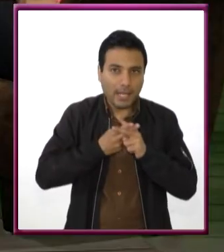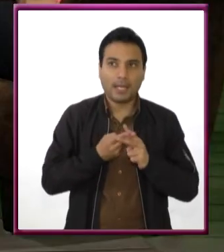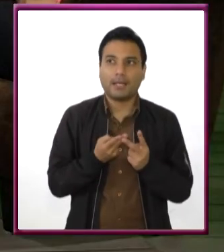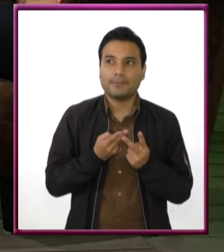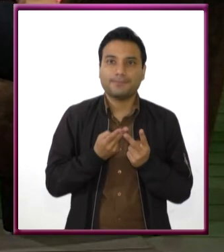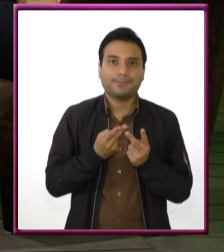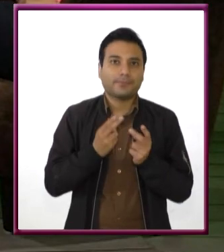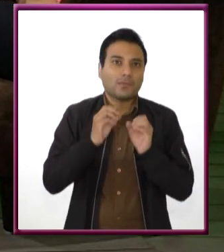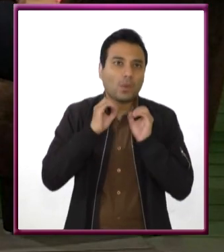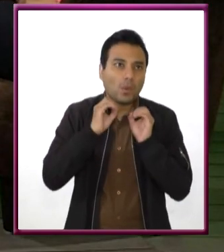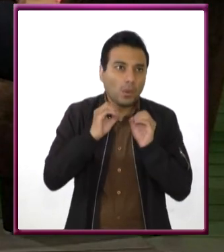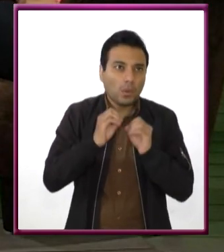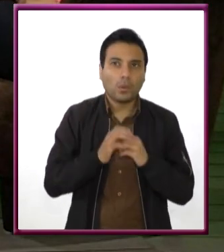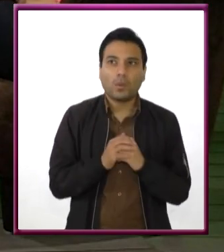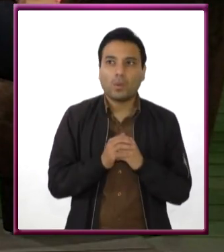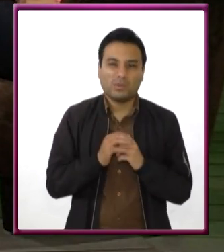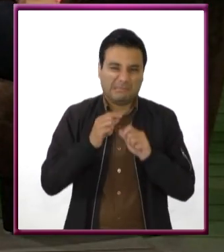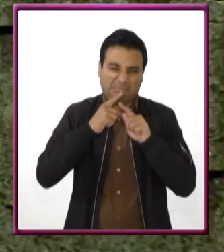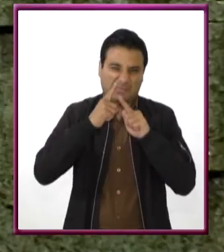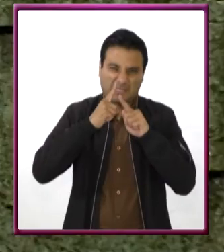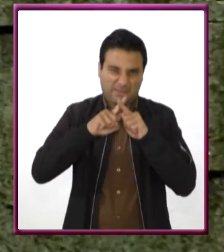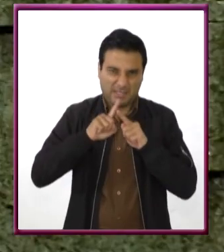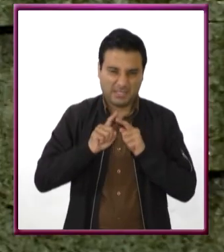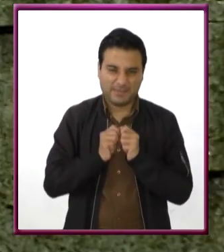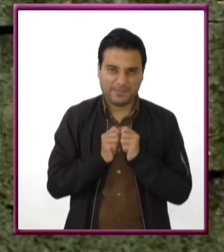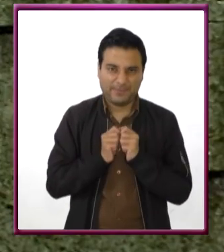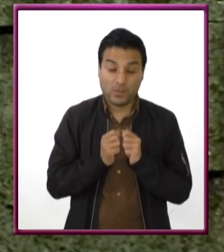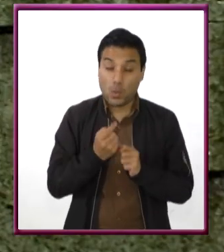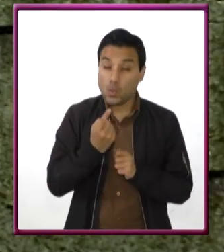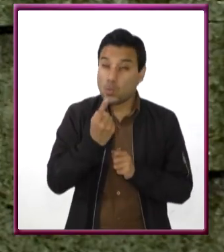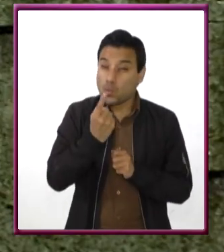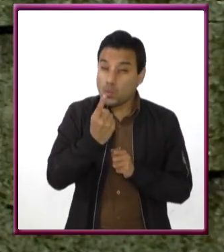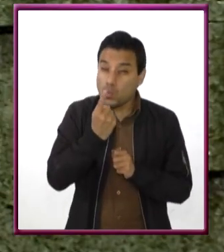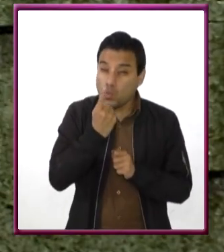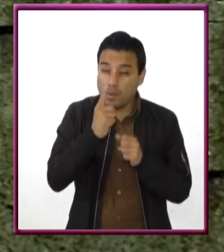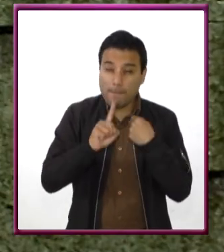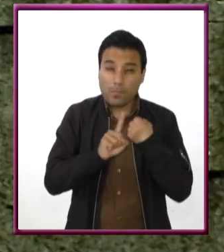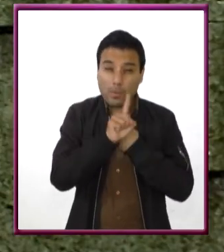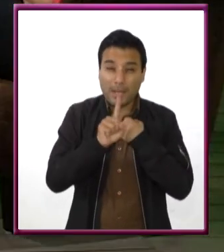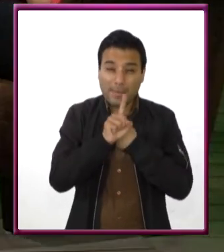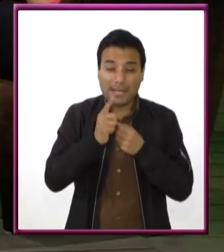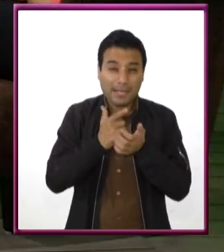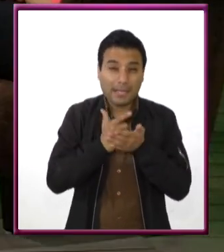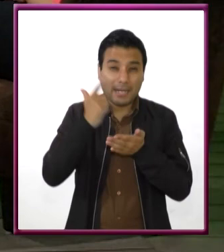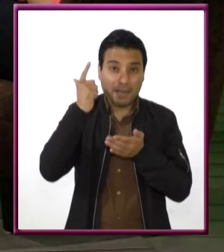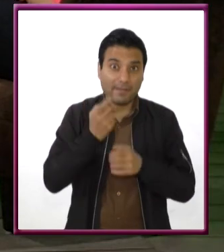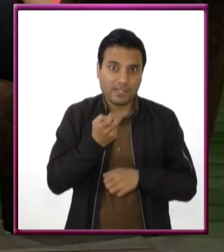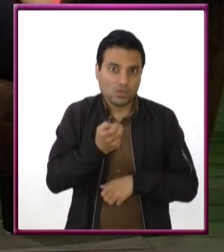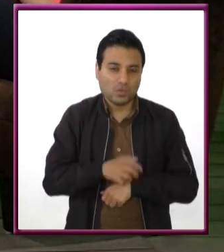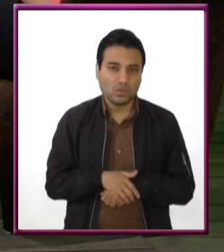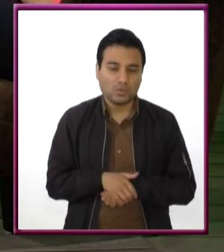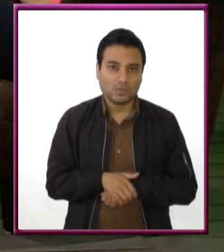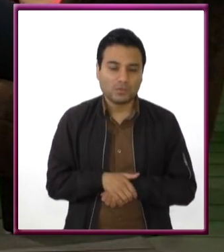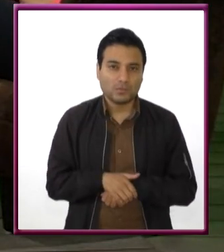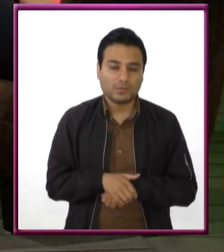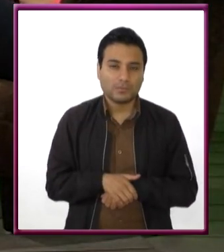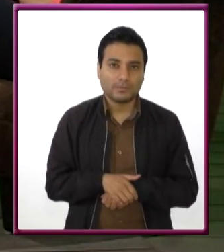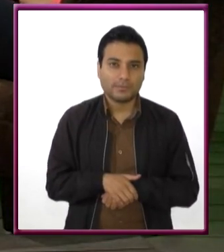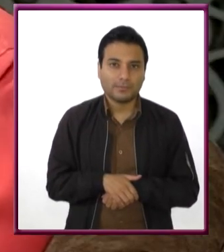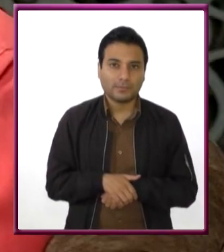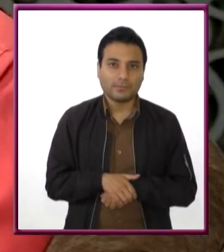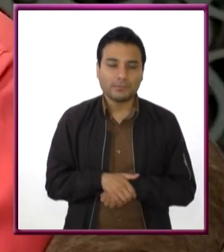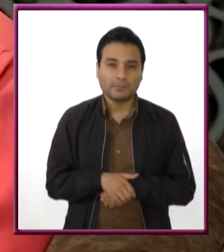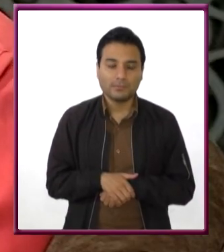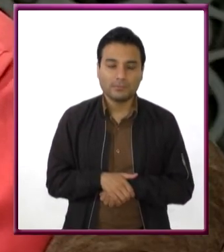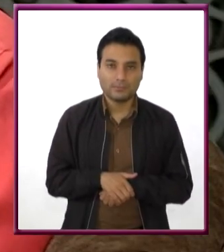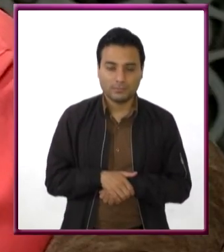atacan a los alimentos, etcétera. Uno de los grandes problemas emergentes es ese, el que le